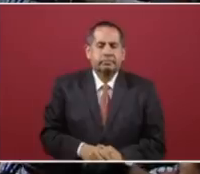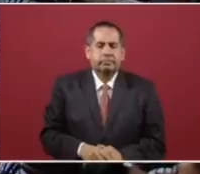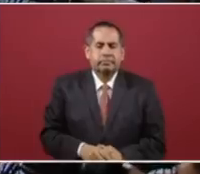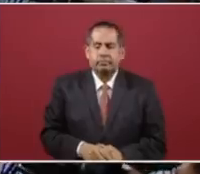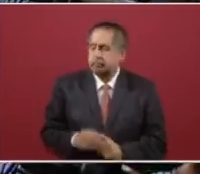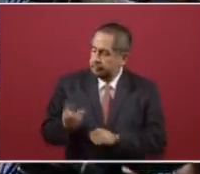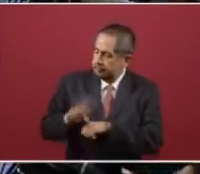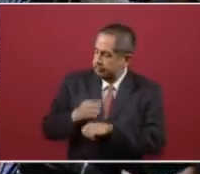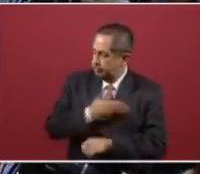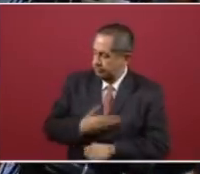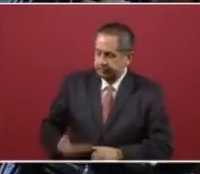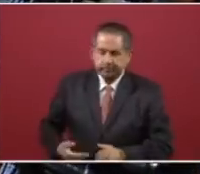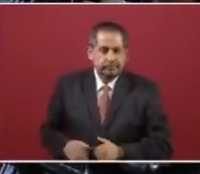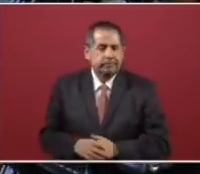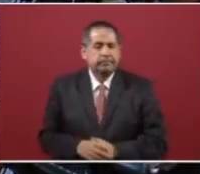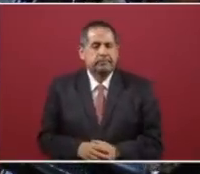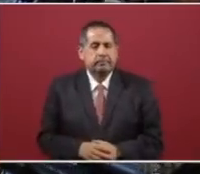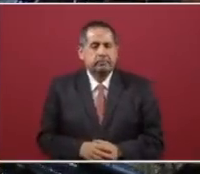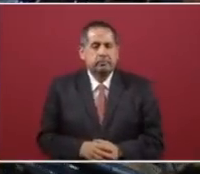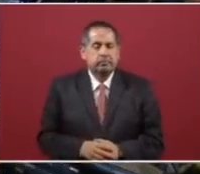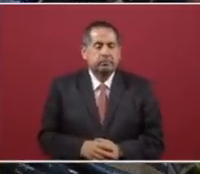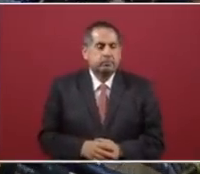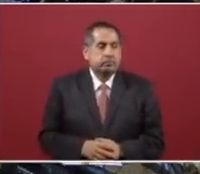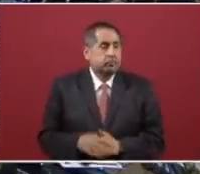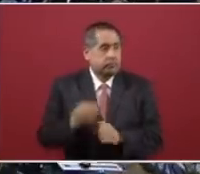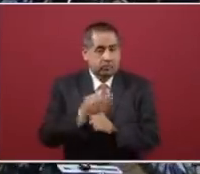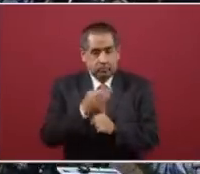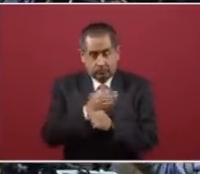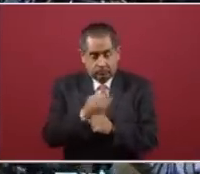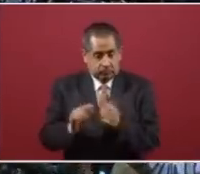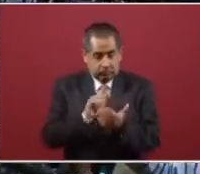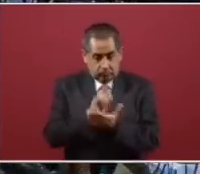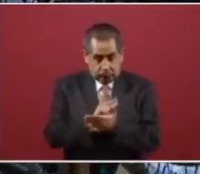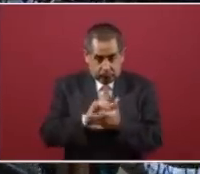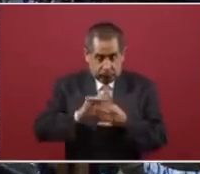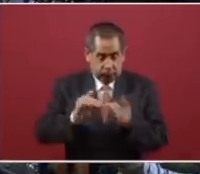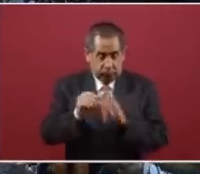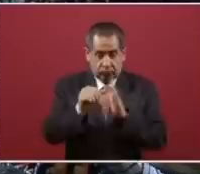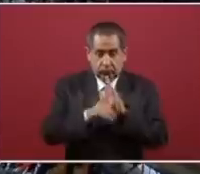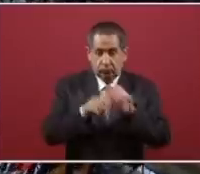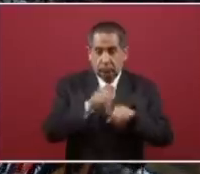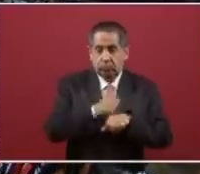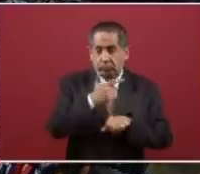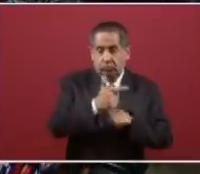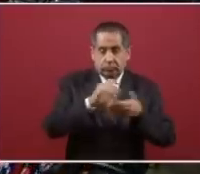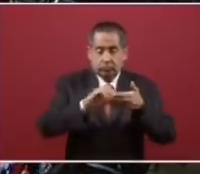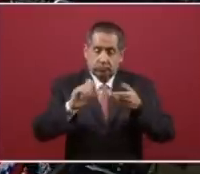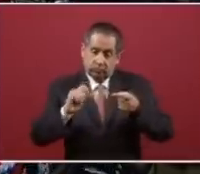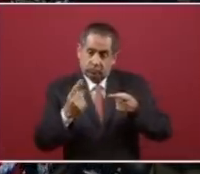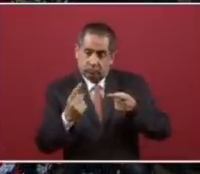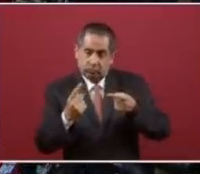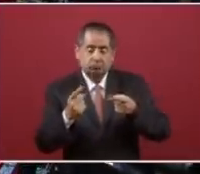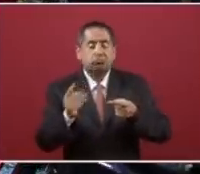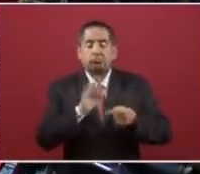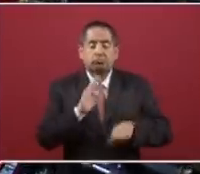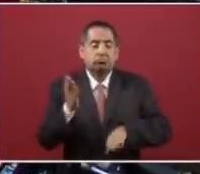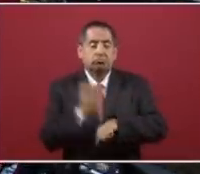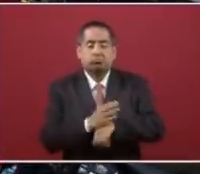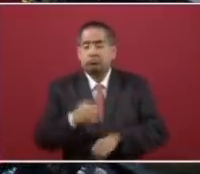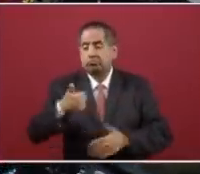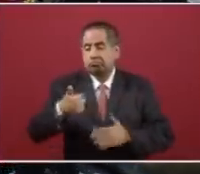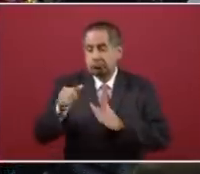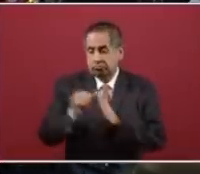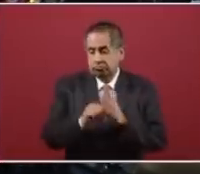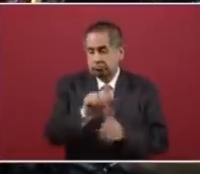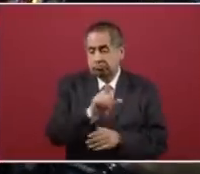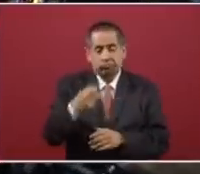ven ya presente si en este momento la legislación prevé en el artículo 7 fracción 21 una penalidad de seis meses a